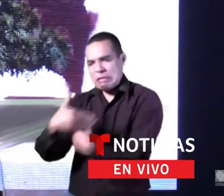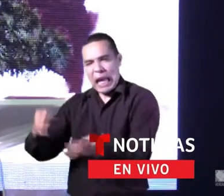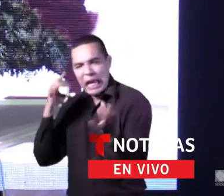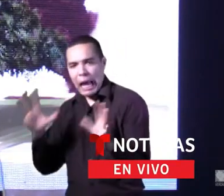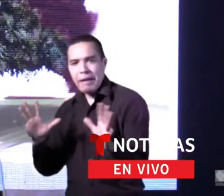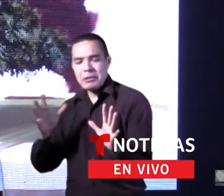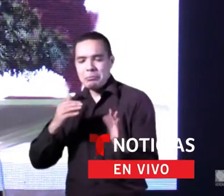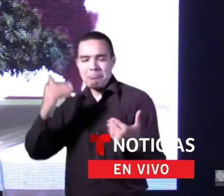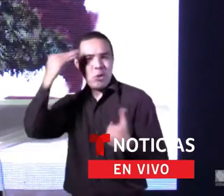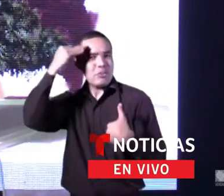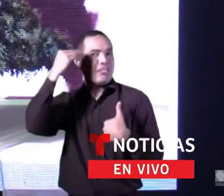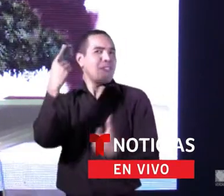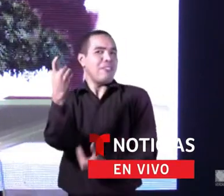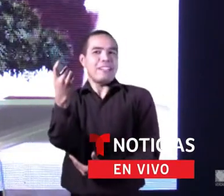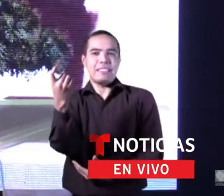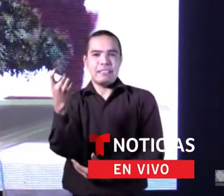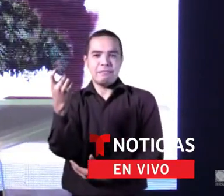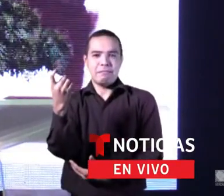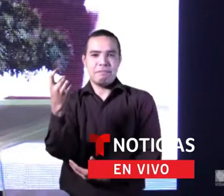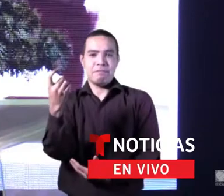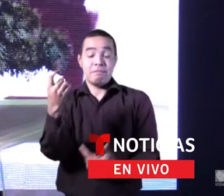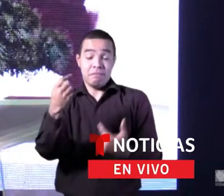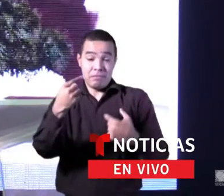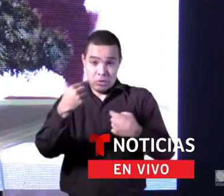yo debo decirle que